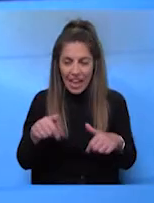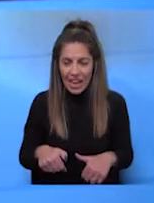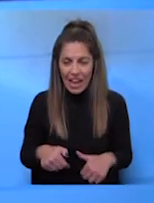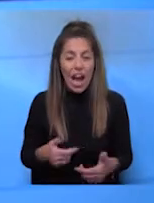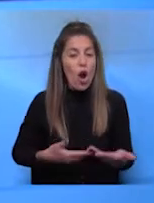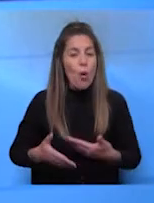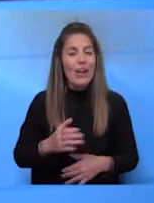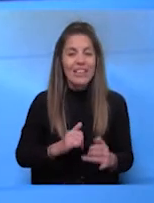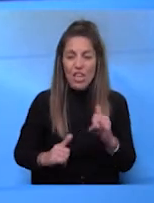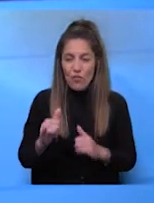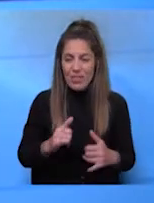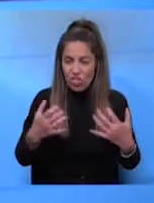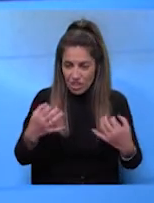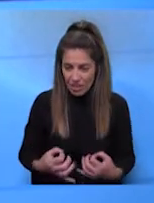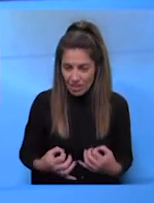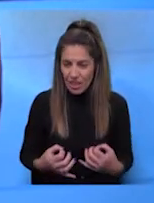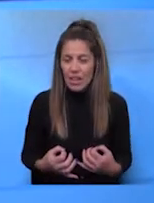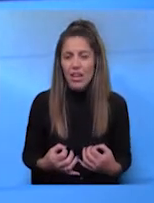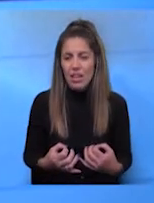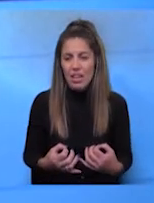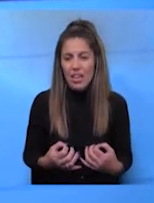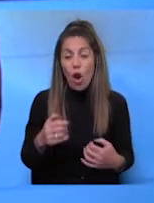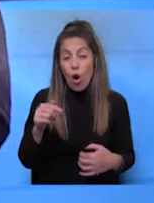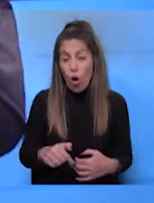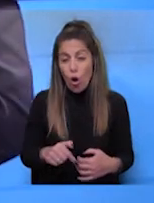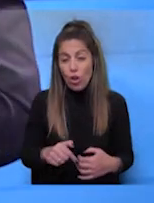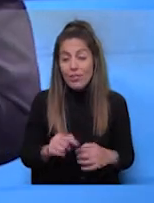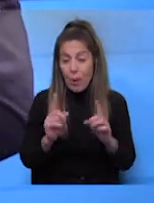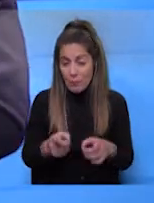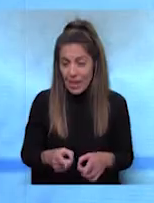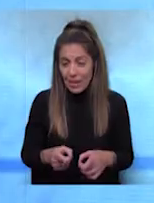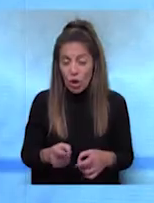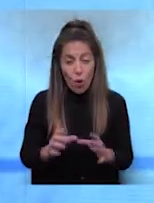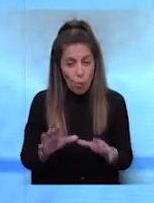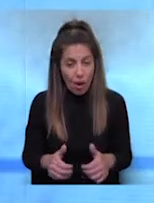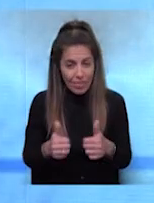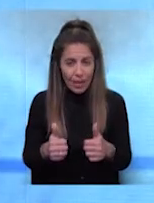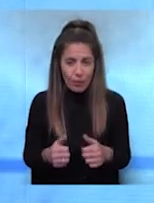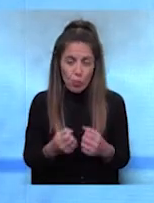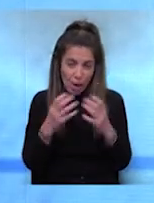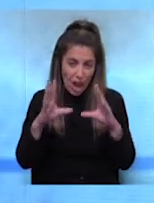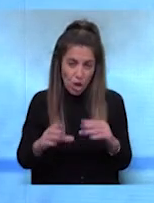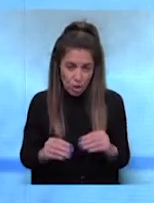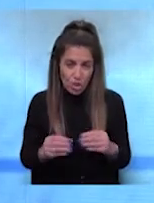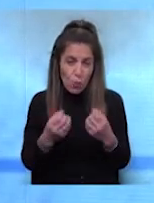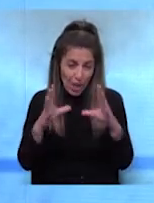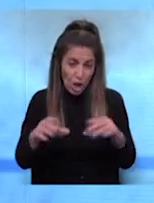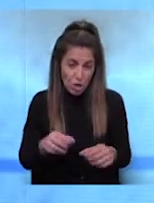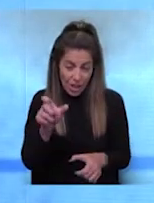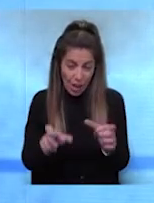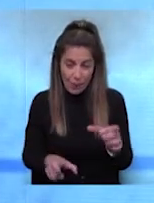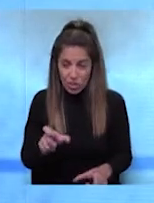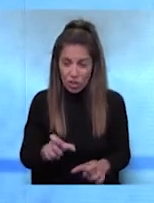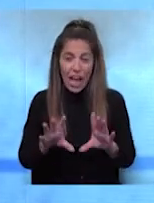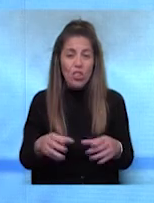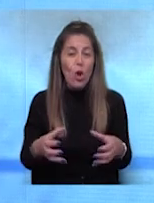compartir información certera. Y que hoy no es la excepción. ¿Cómo anda, Mario? Buenas noches, Wilmar, y buenas noches a la audiencia y